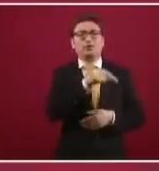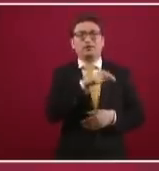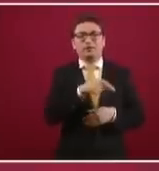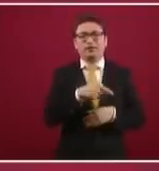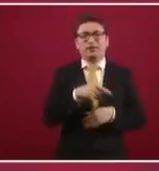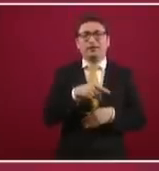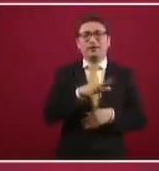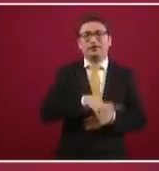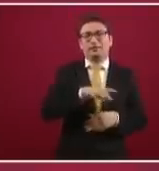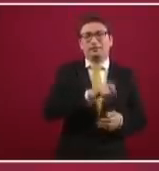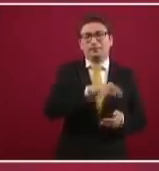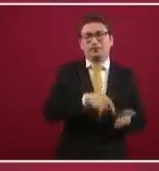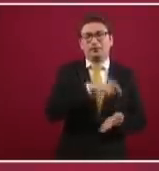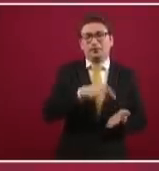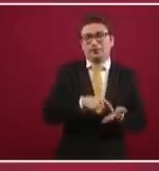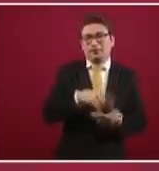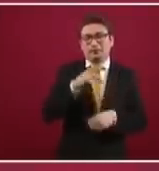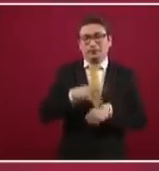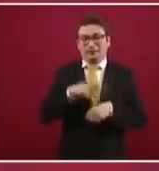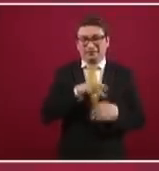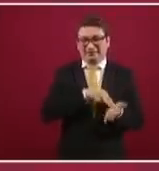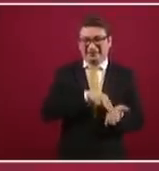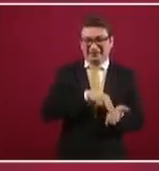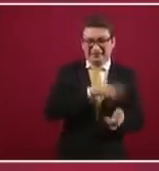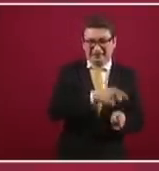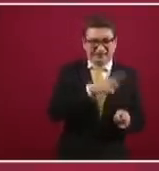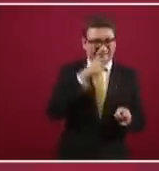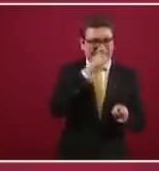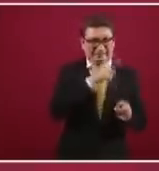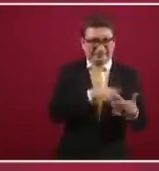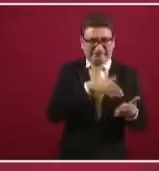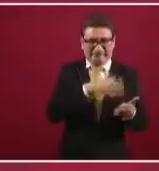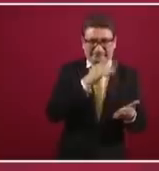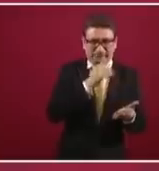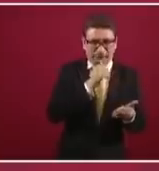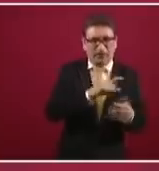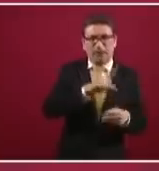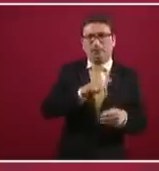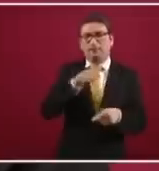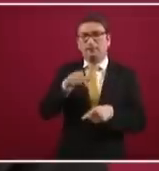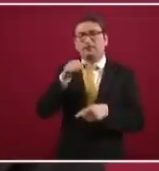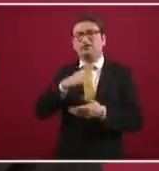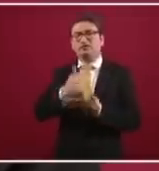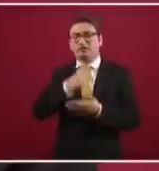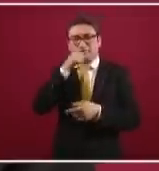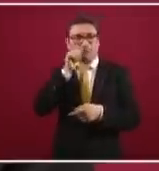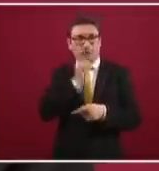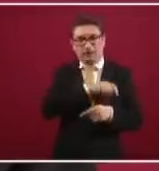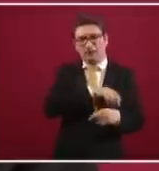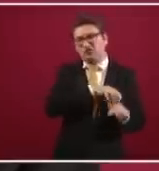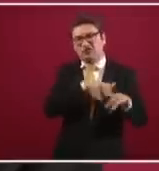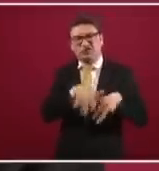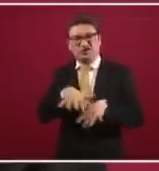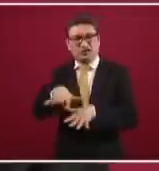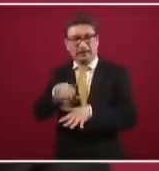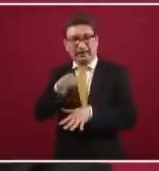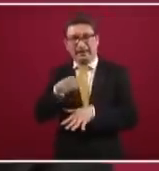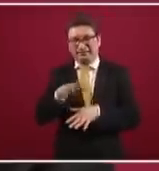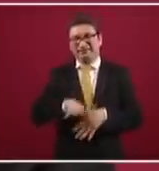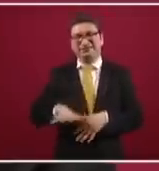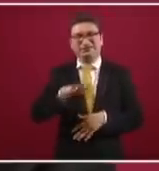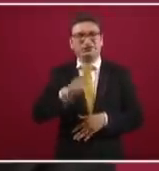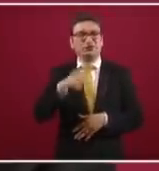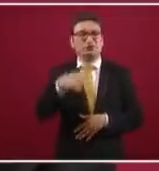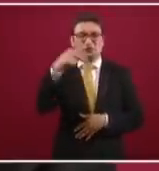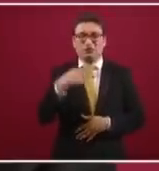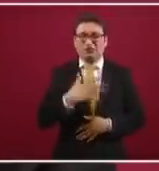Piedras Negras, fue difícil, y luego por Ciudad Juárez, el norte. Todo eso lo